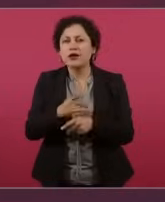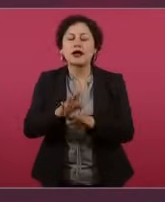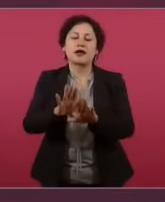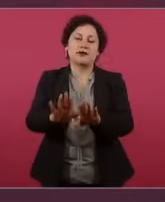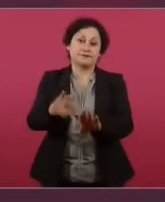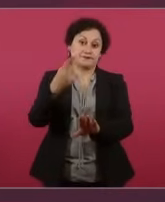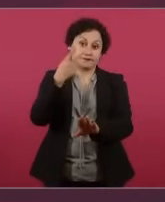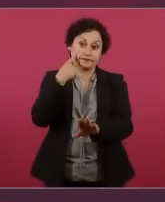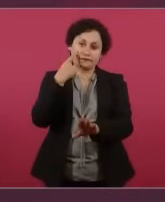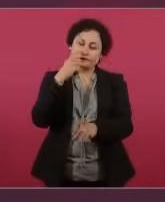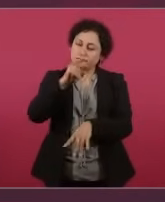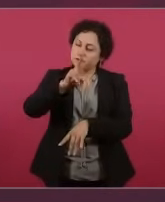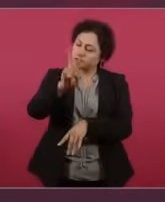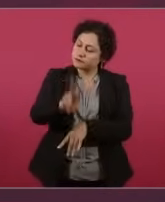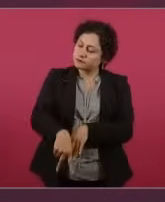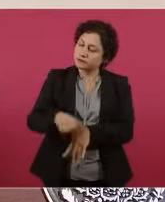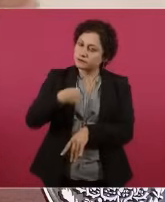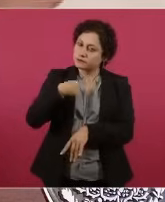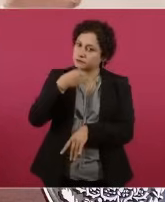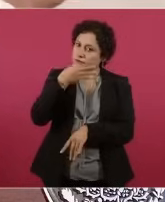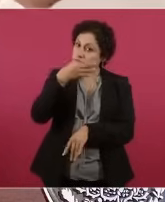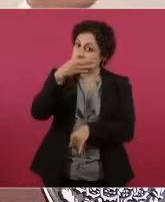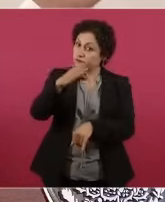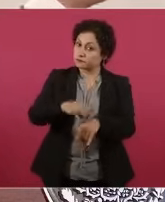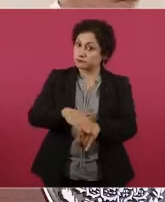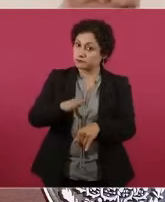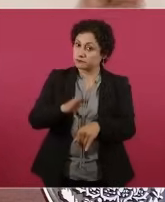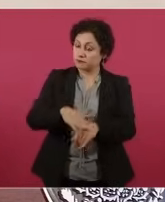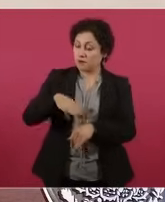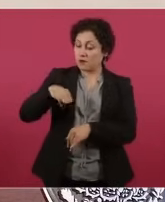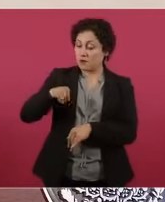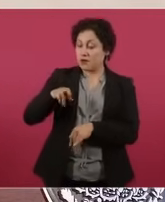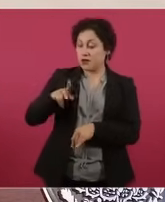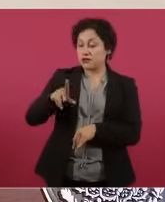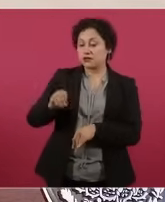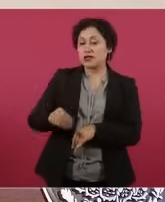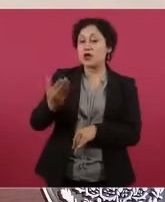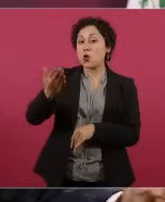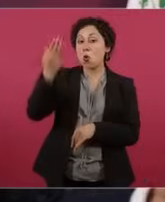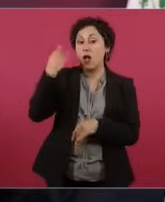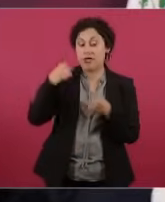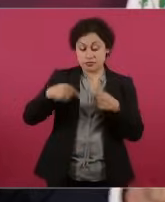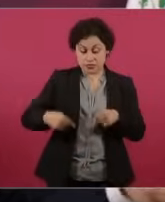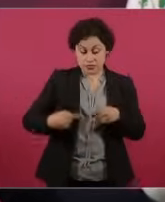portó a la altura, porque todos estos que no me querían